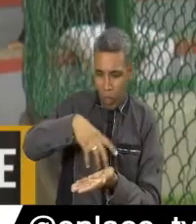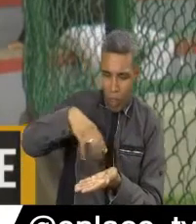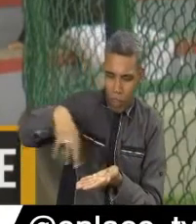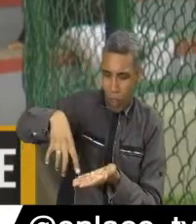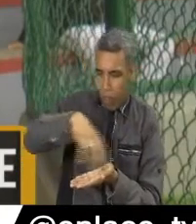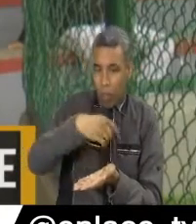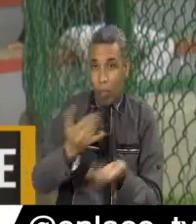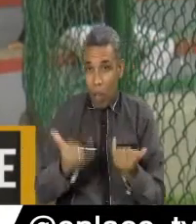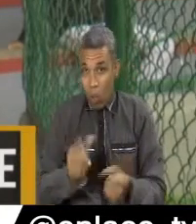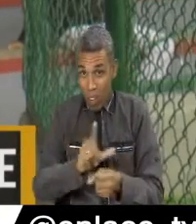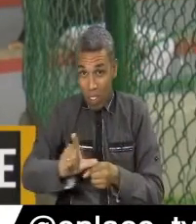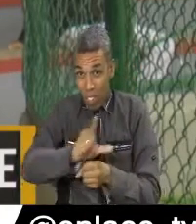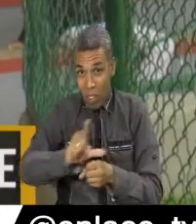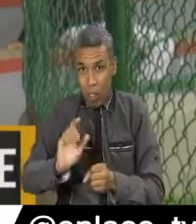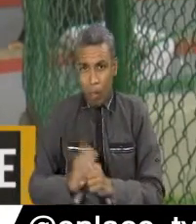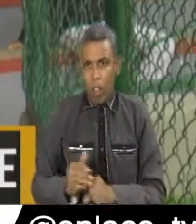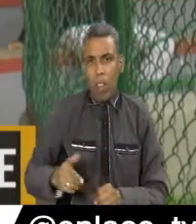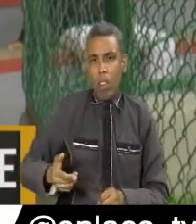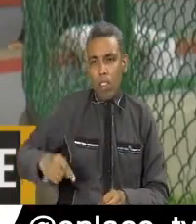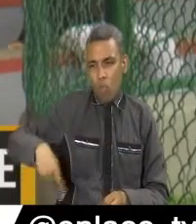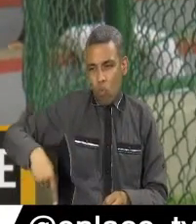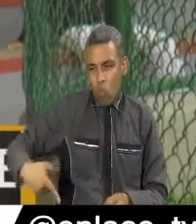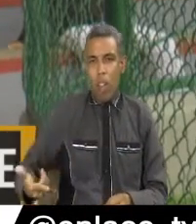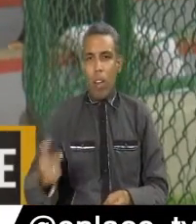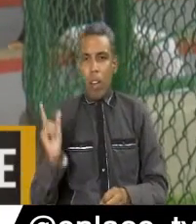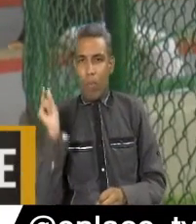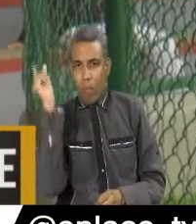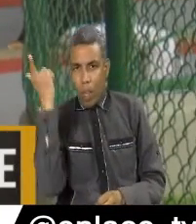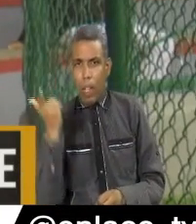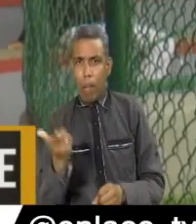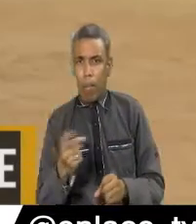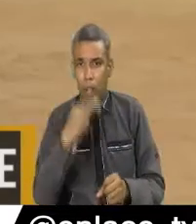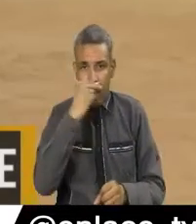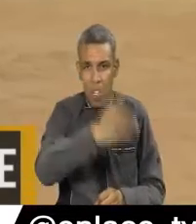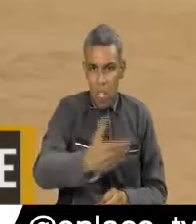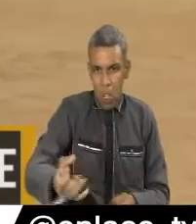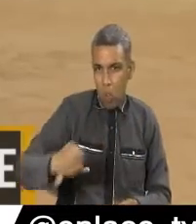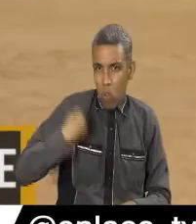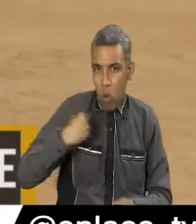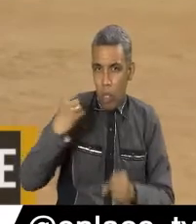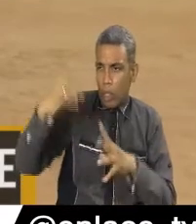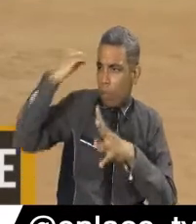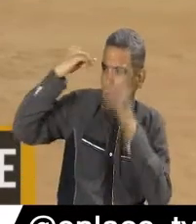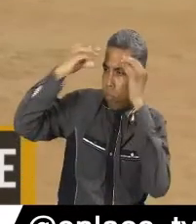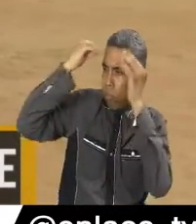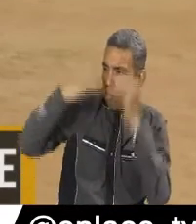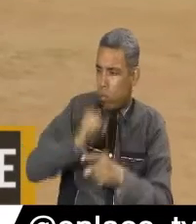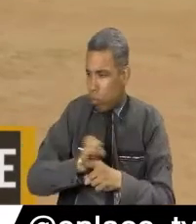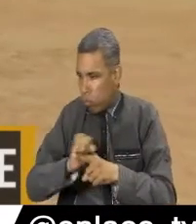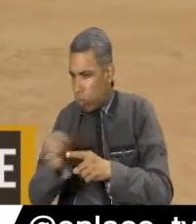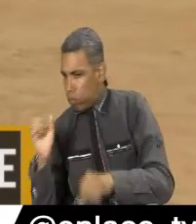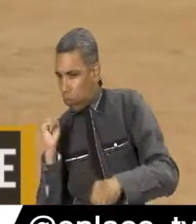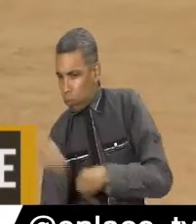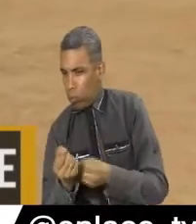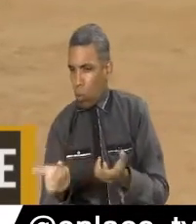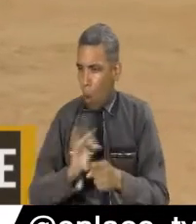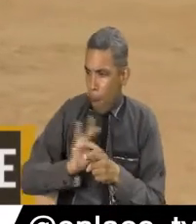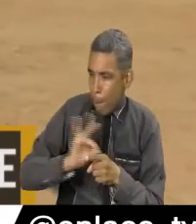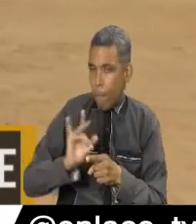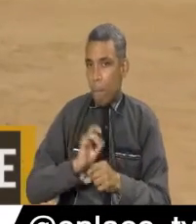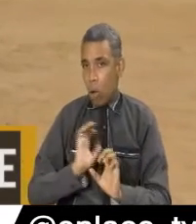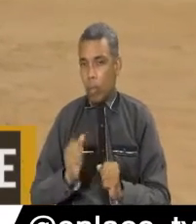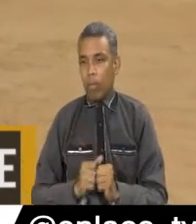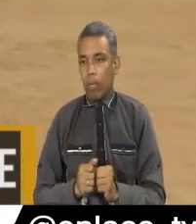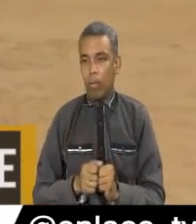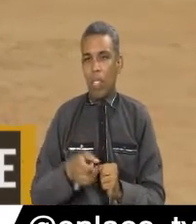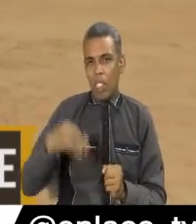gracias a las escuelas de formación de Linderma. Ese semillero aporta mucho para esos torneos. Los equipos opcionados para llevarse